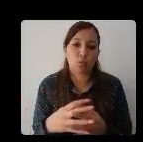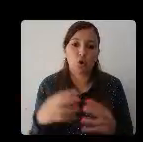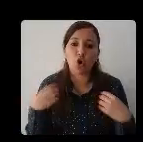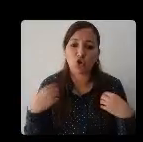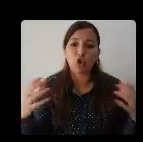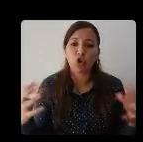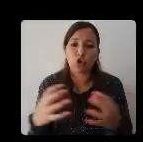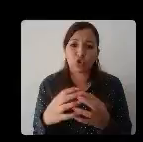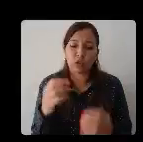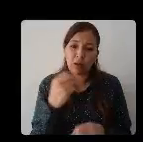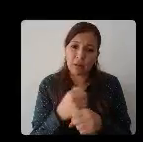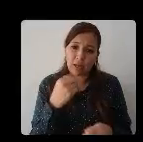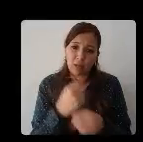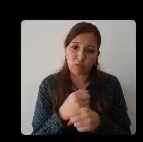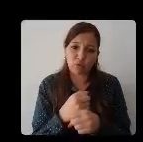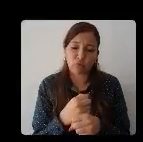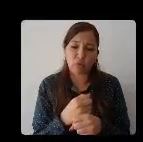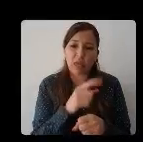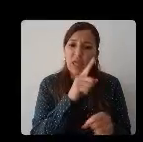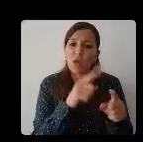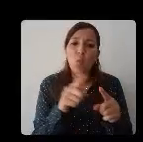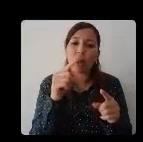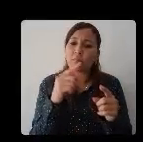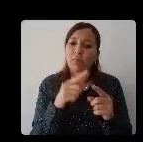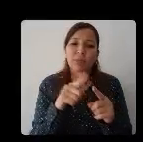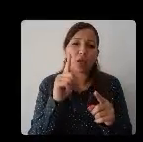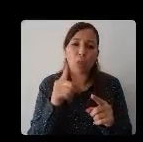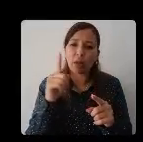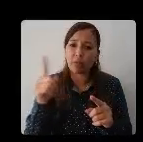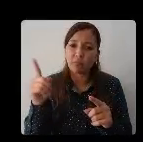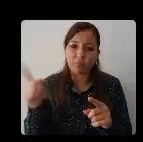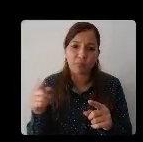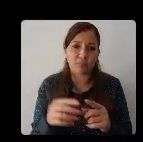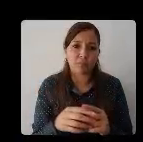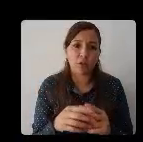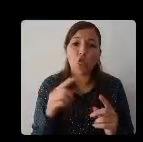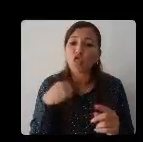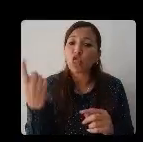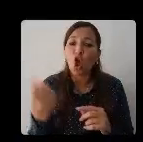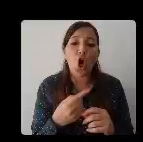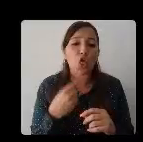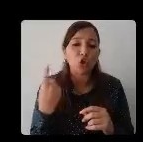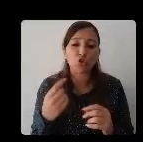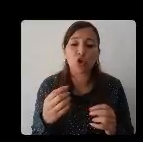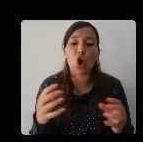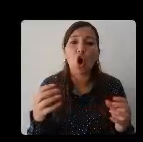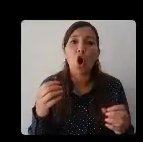Nuestras reservas los compartimos entre todos los socios que estamos organizados en esta